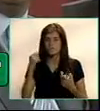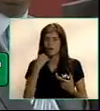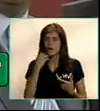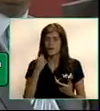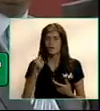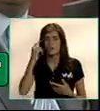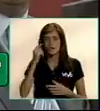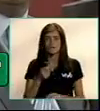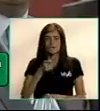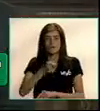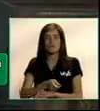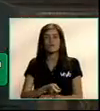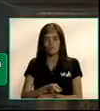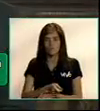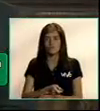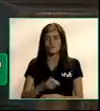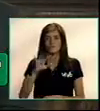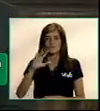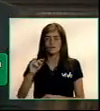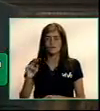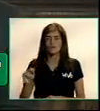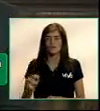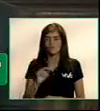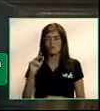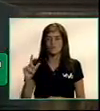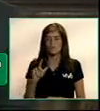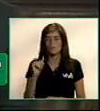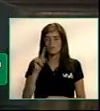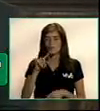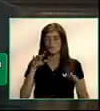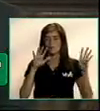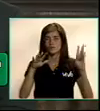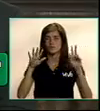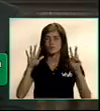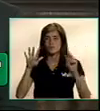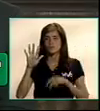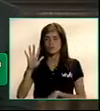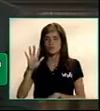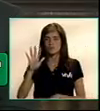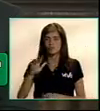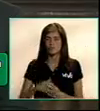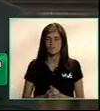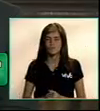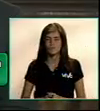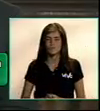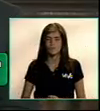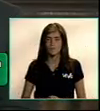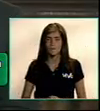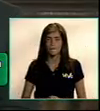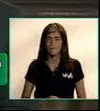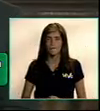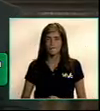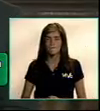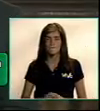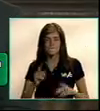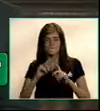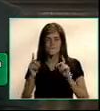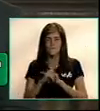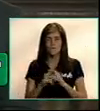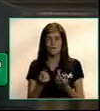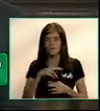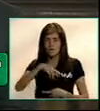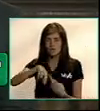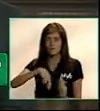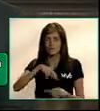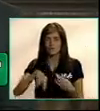día que se graduó, el 5 de julio de 1975, salió convertido en un